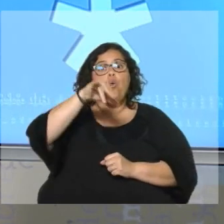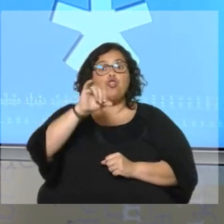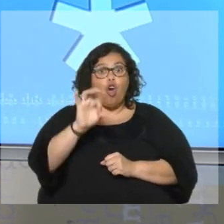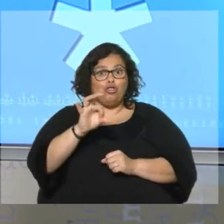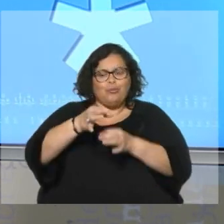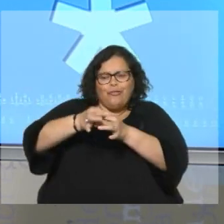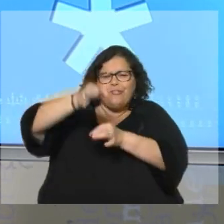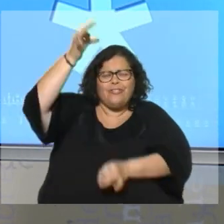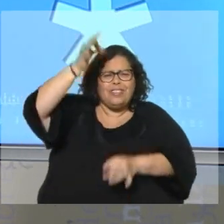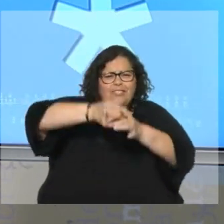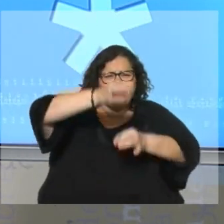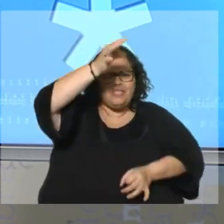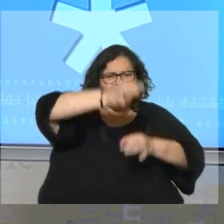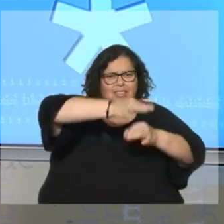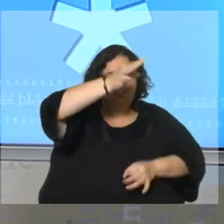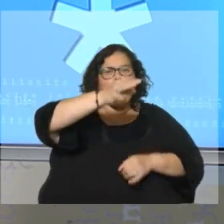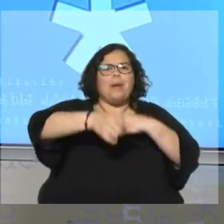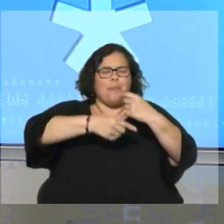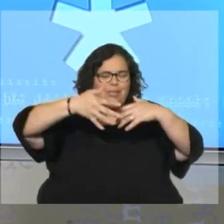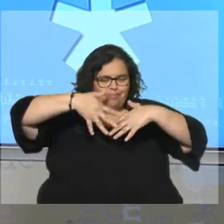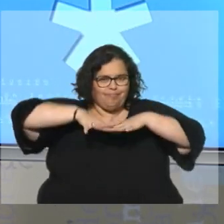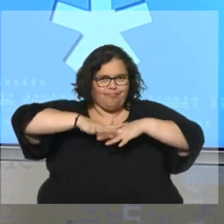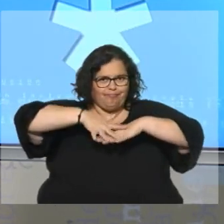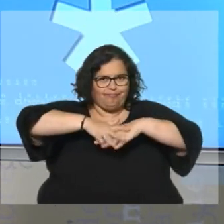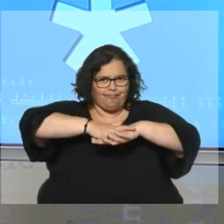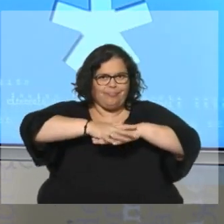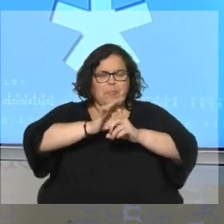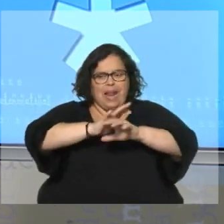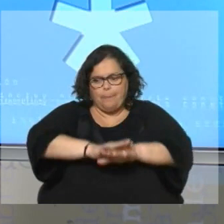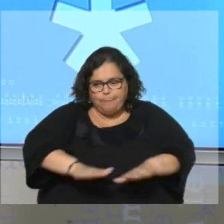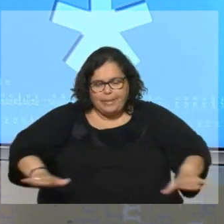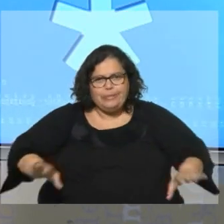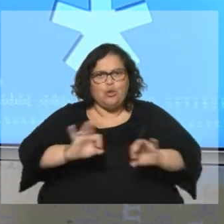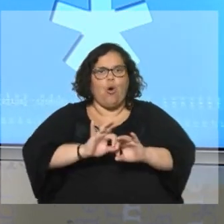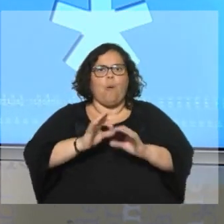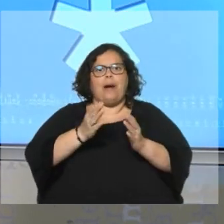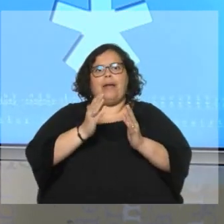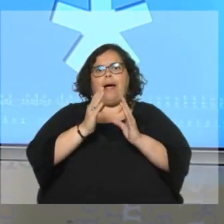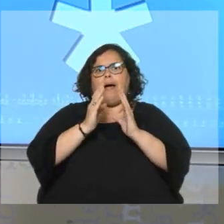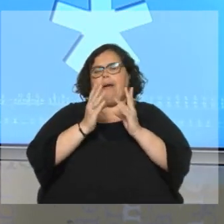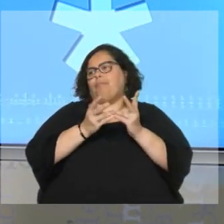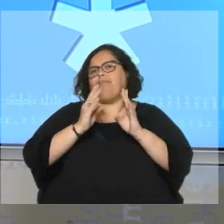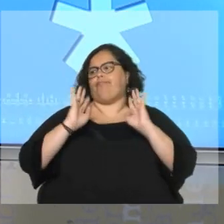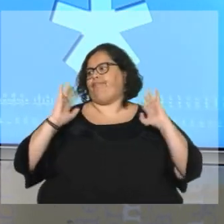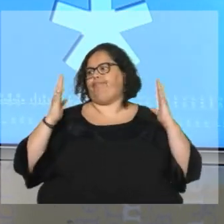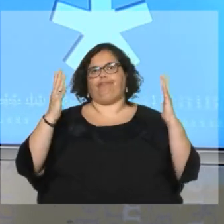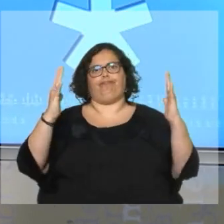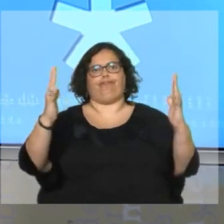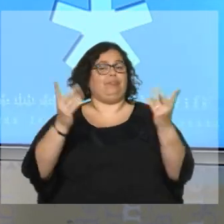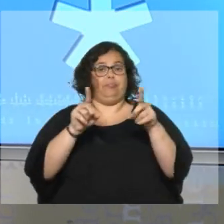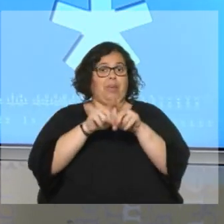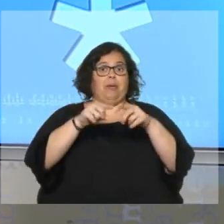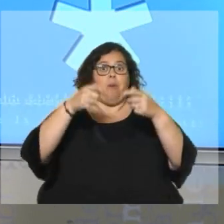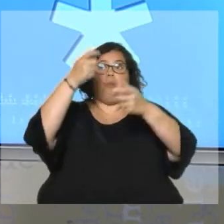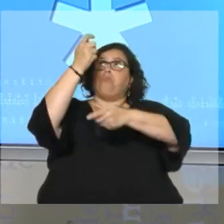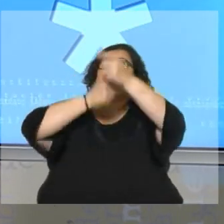para después fabricar, por ejemplo, esterillas que se usan para los pisos, para separar una casa de otra. En fin, las clásicas esterillas que